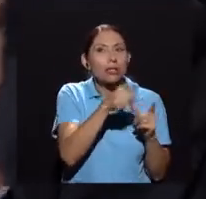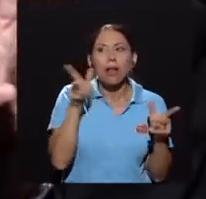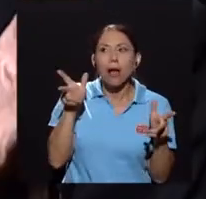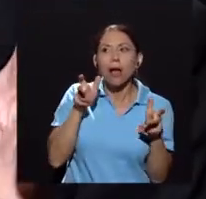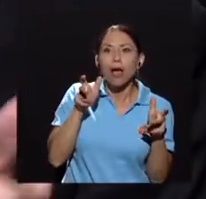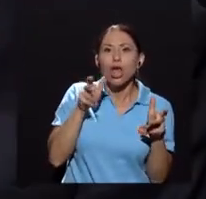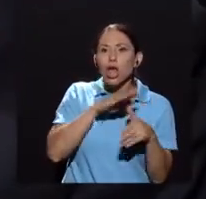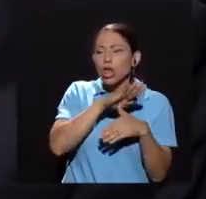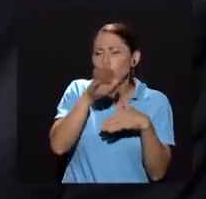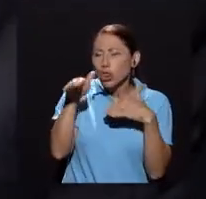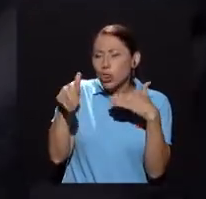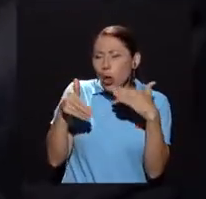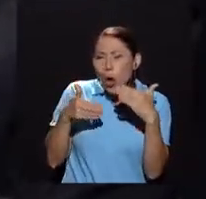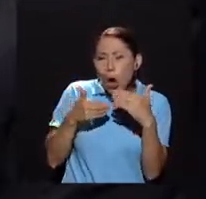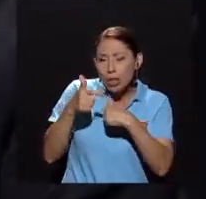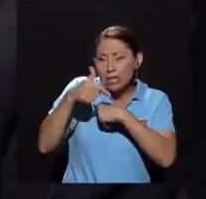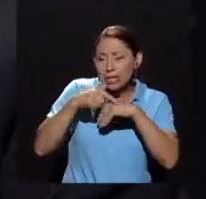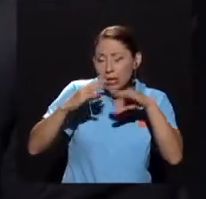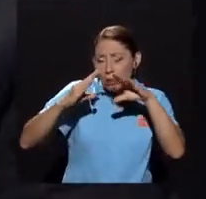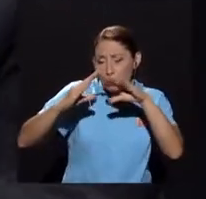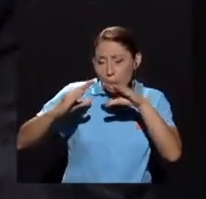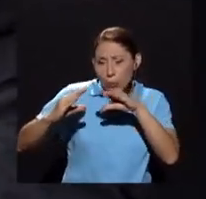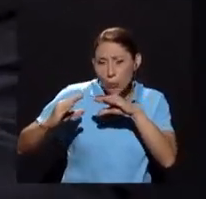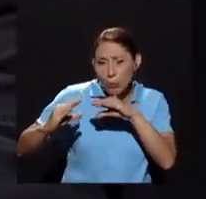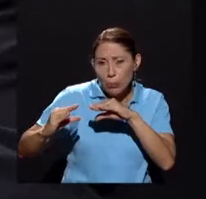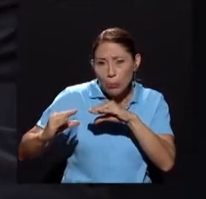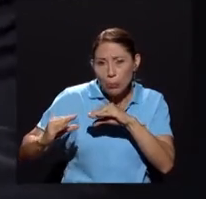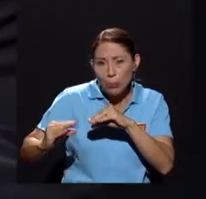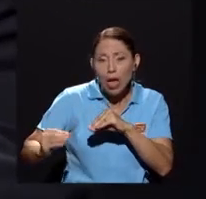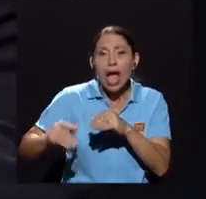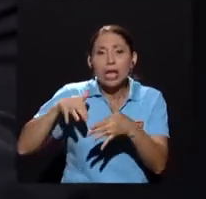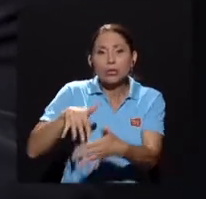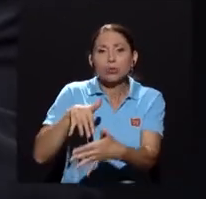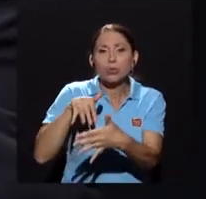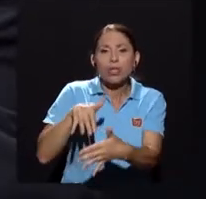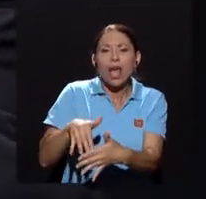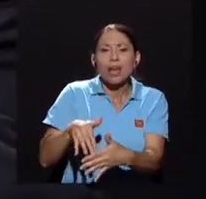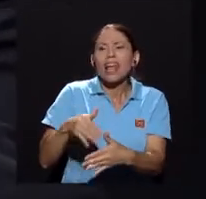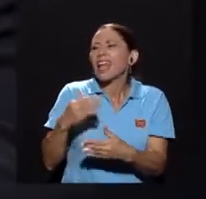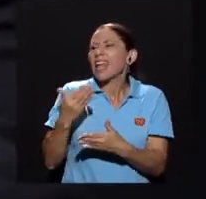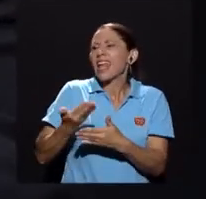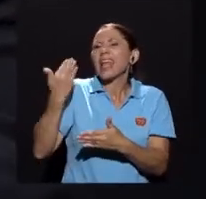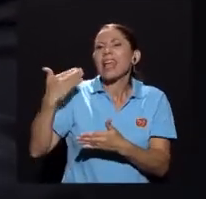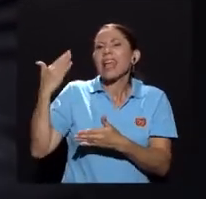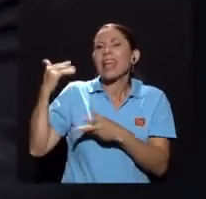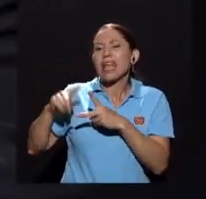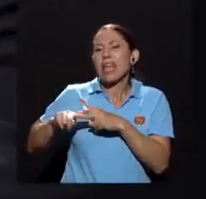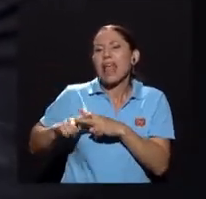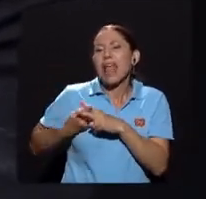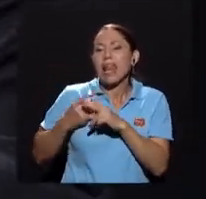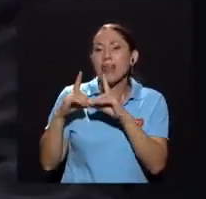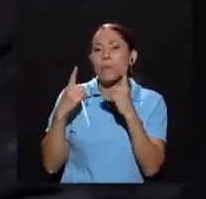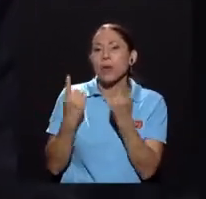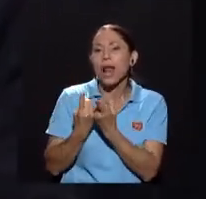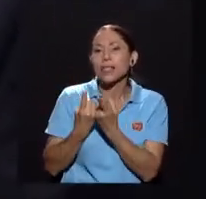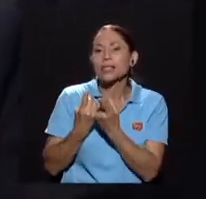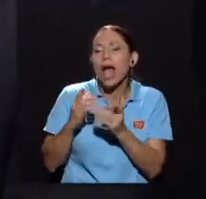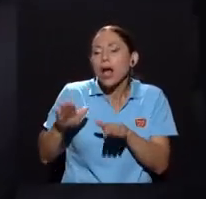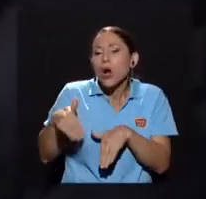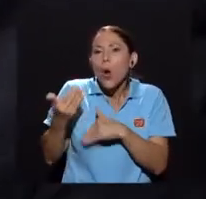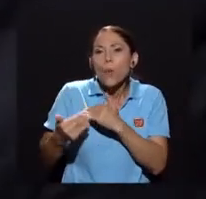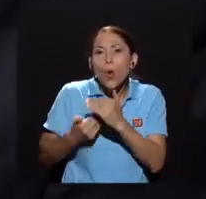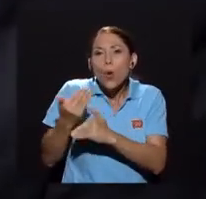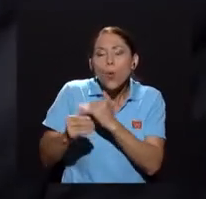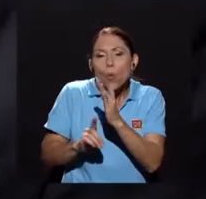desde el tiempo de los griegos que era la democracia como evolucionó a la democracia a que se llegó con la democracia a